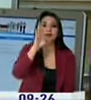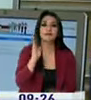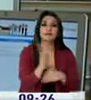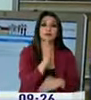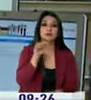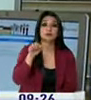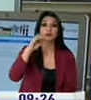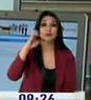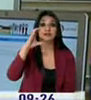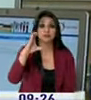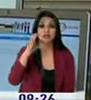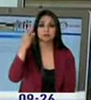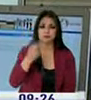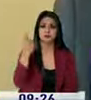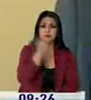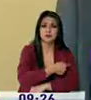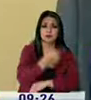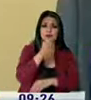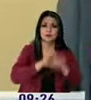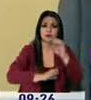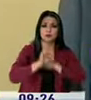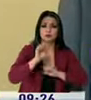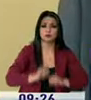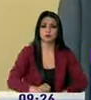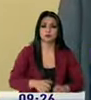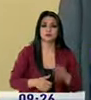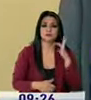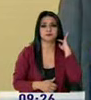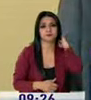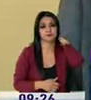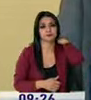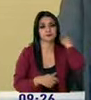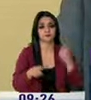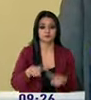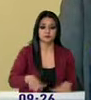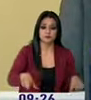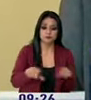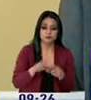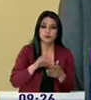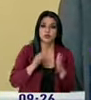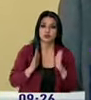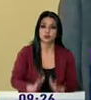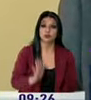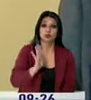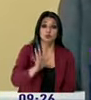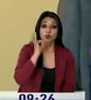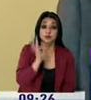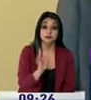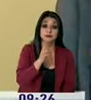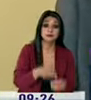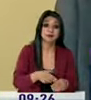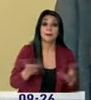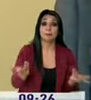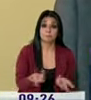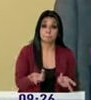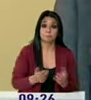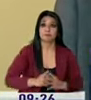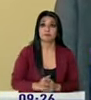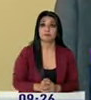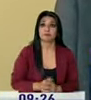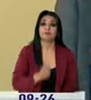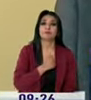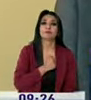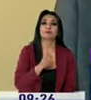www.serbachiller.es hasta el mismo día de la evaluación. Y las sedes en las cuales los estudiantes rendirán sus exámenes serán